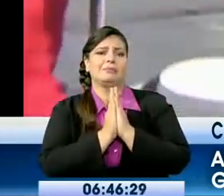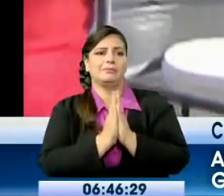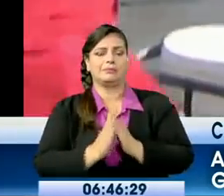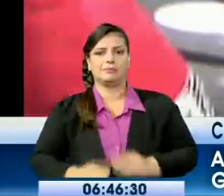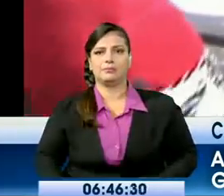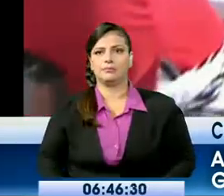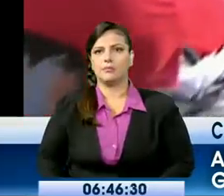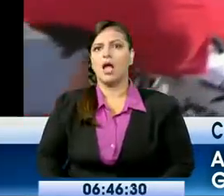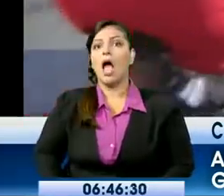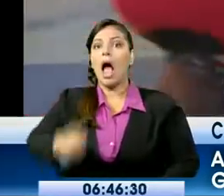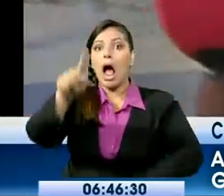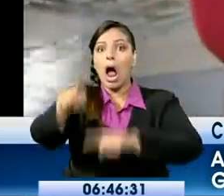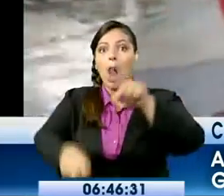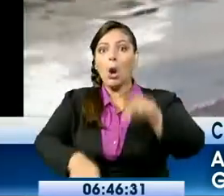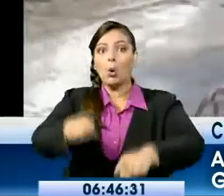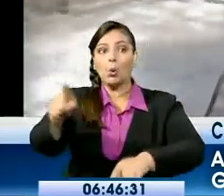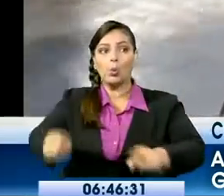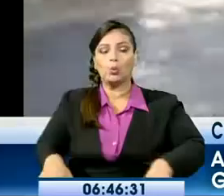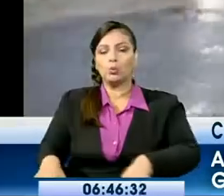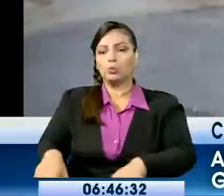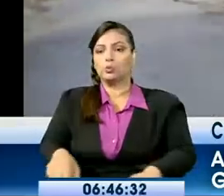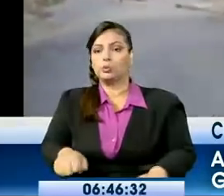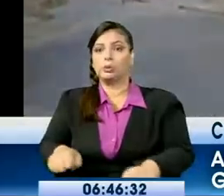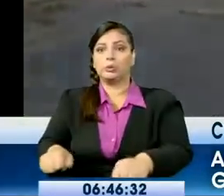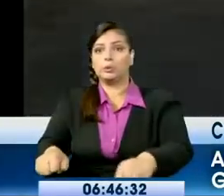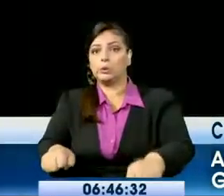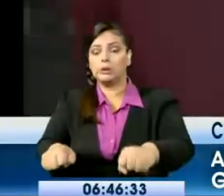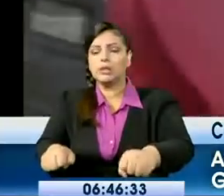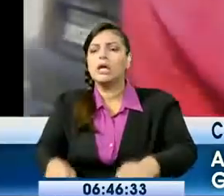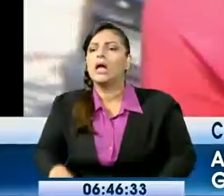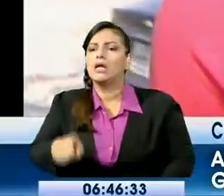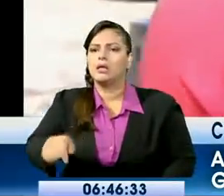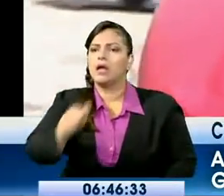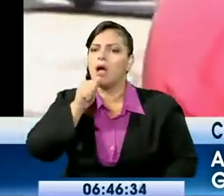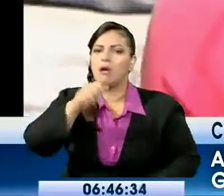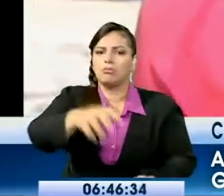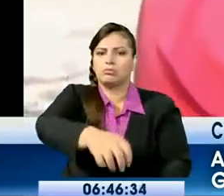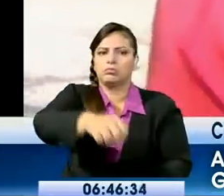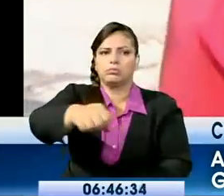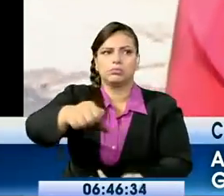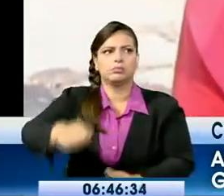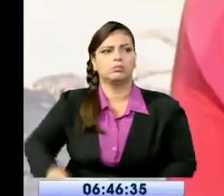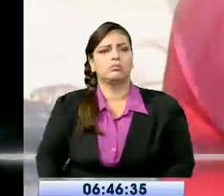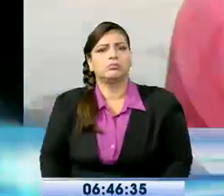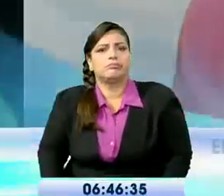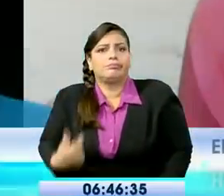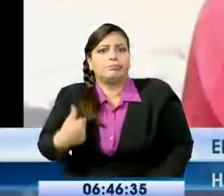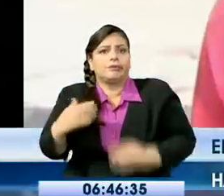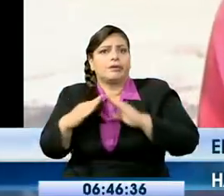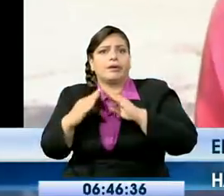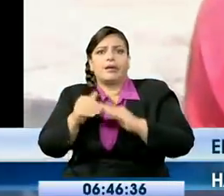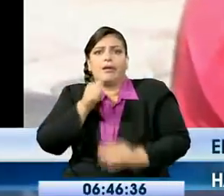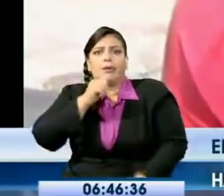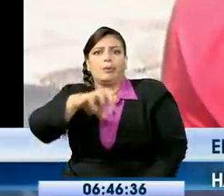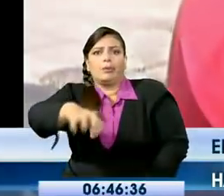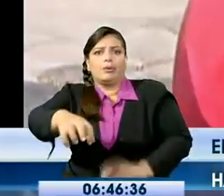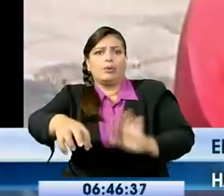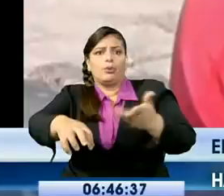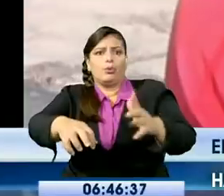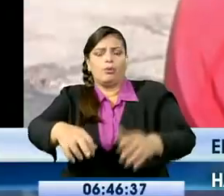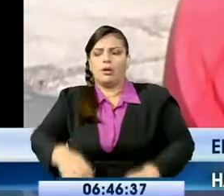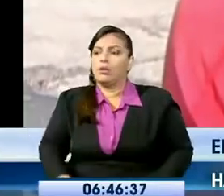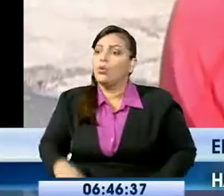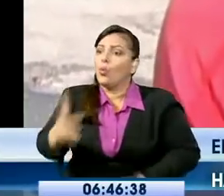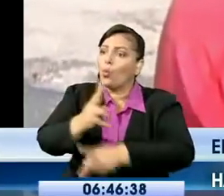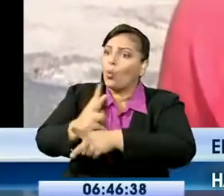triciclos amarrados a tricimotos. Igual ustedes tratan de llevar agua. Exactamente, sí, en mi casa porque no tenemos nada de agua. Pues pueden accidentar también. No, despacito